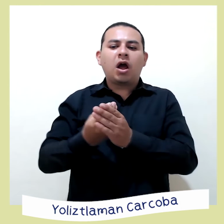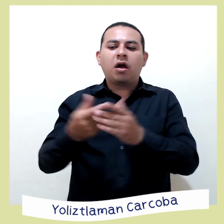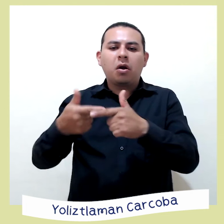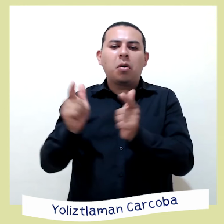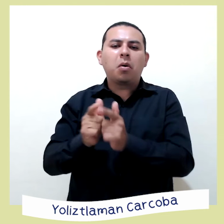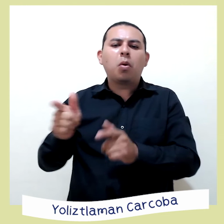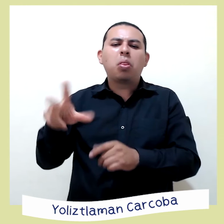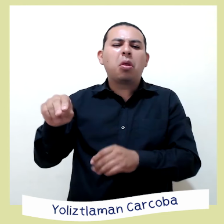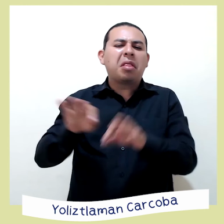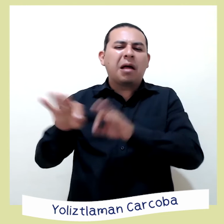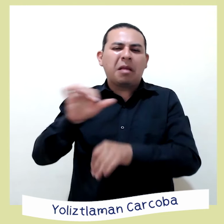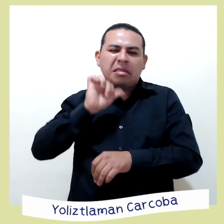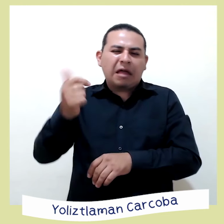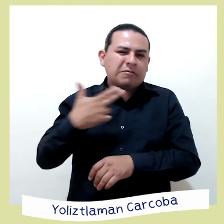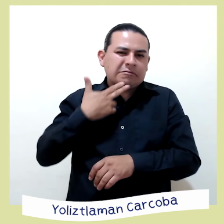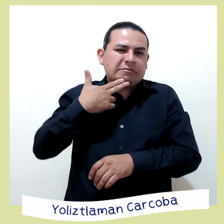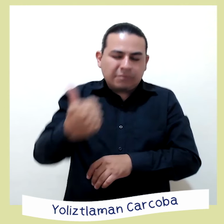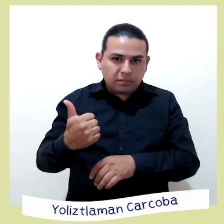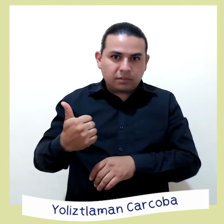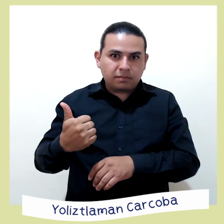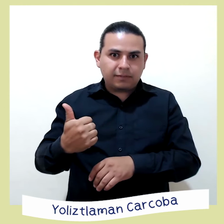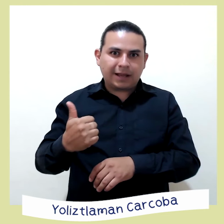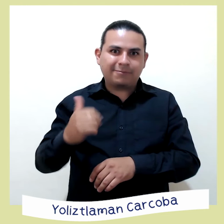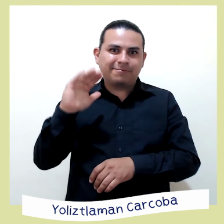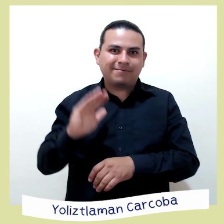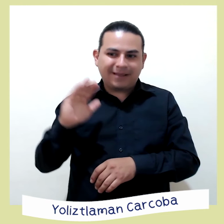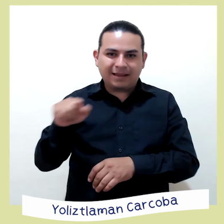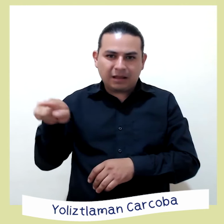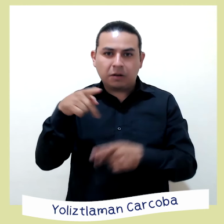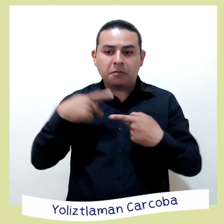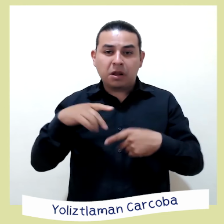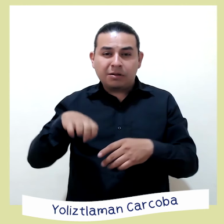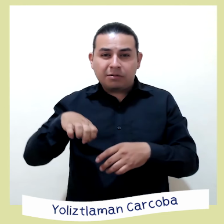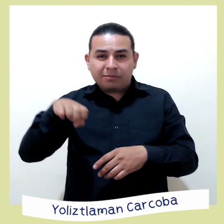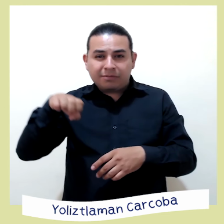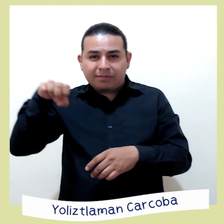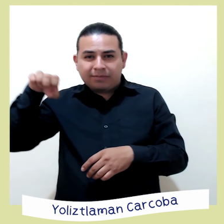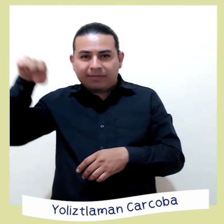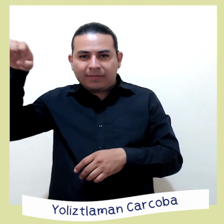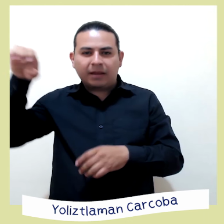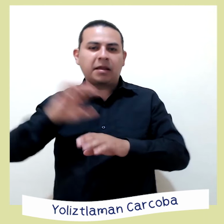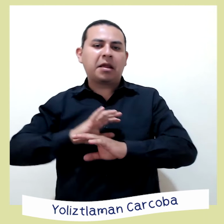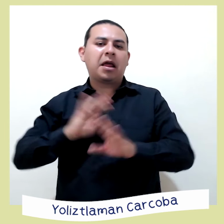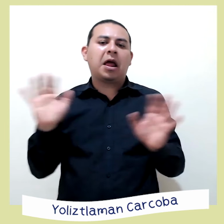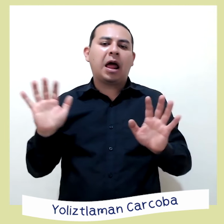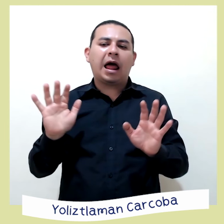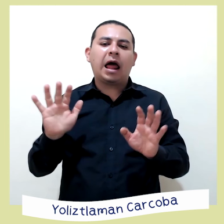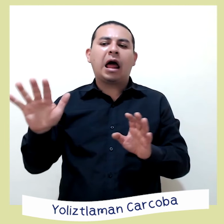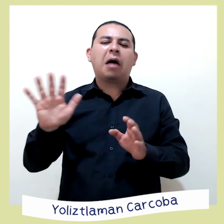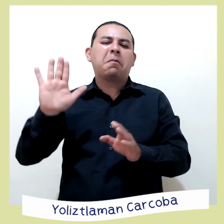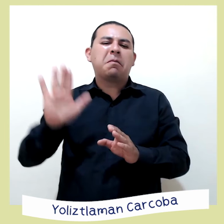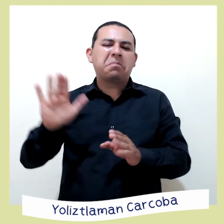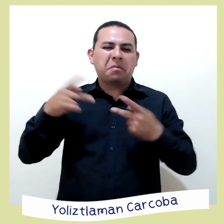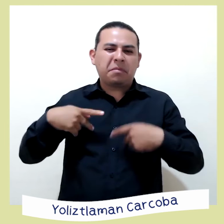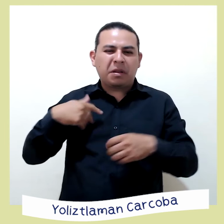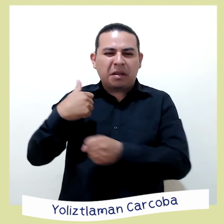la narrativa popular, son personas no productivas. Es un mito. Segundo mito,